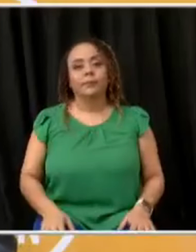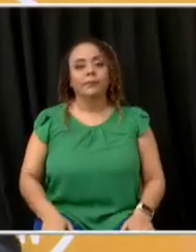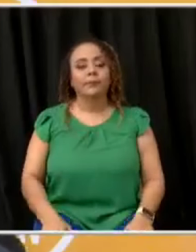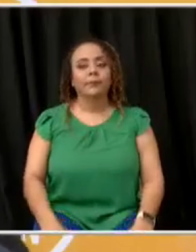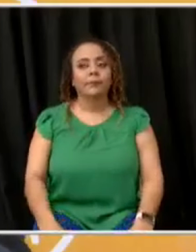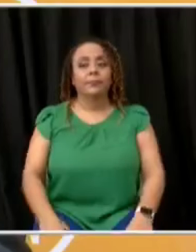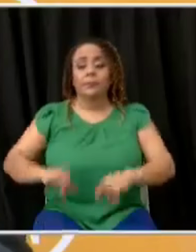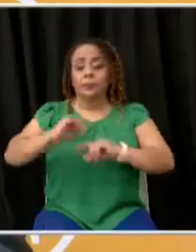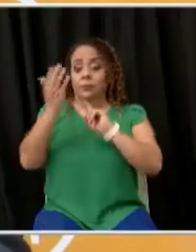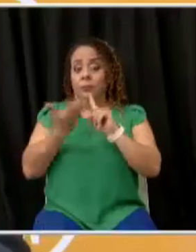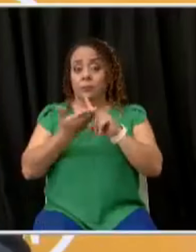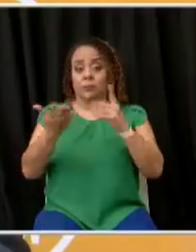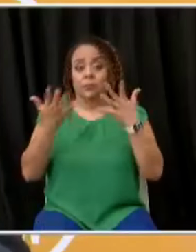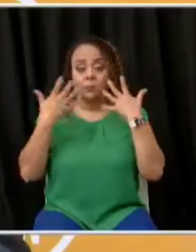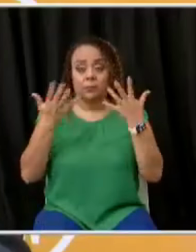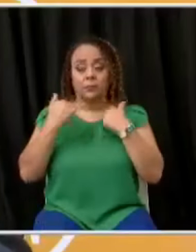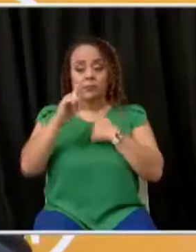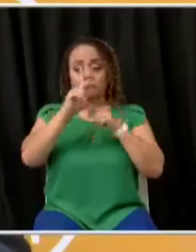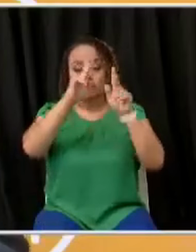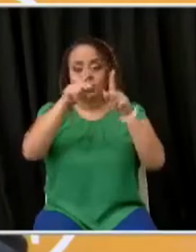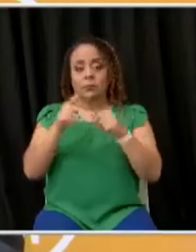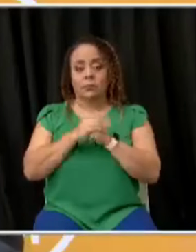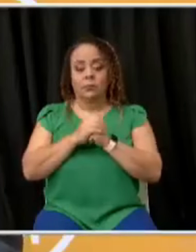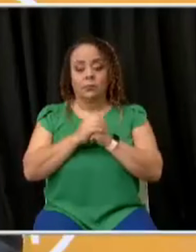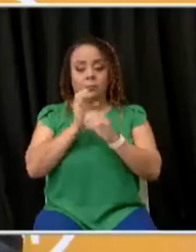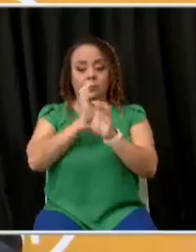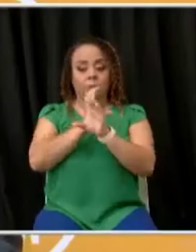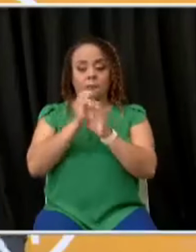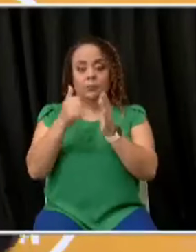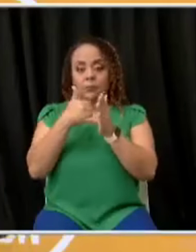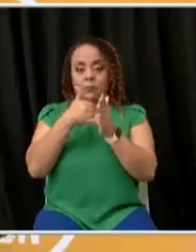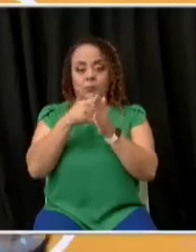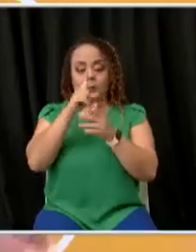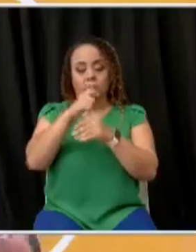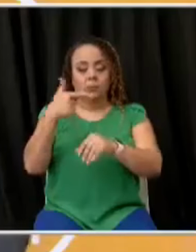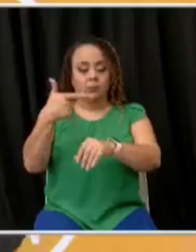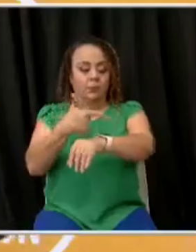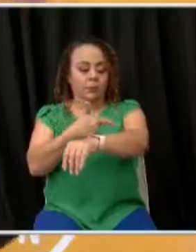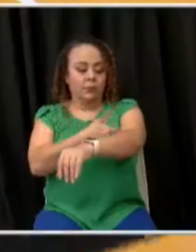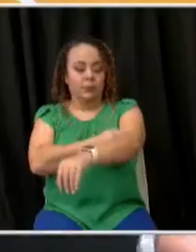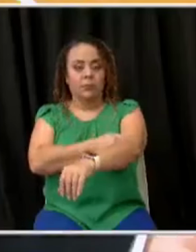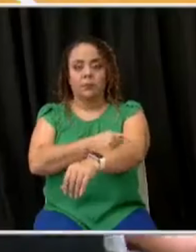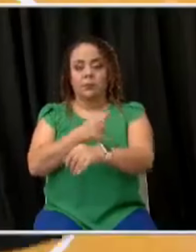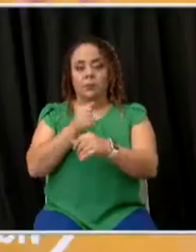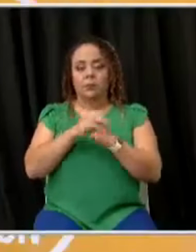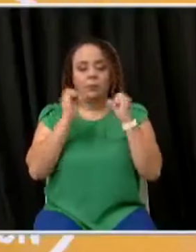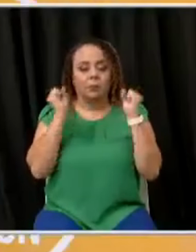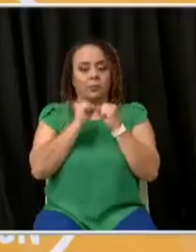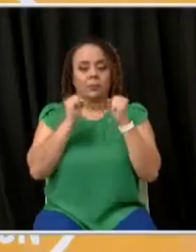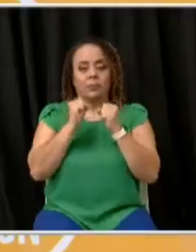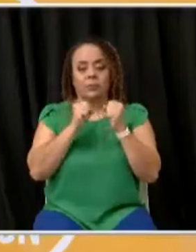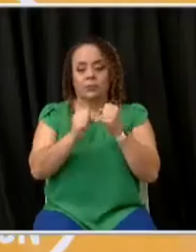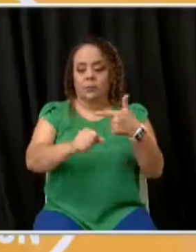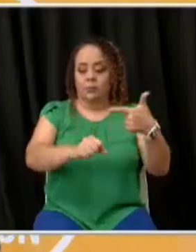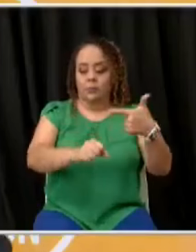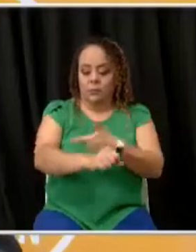por golpe de calor es una persona que está en cuidados intensivos, que hay que meterle líquidos fríos, hay que meterlos a veces en hielo,